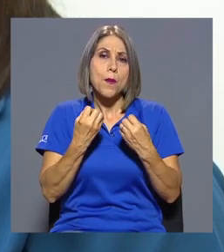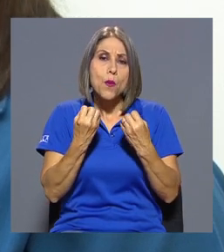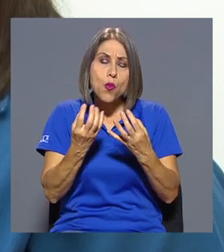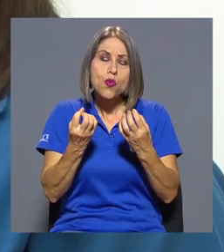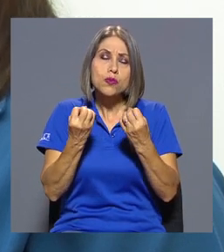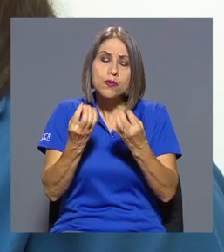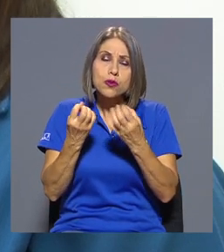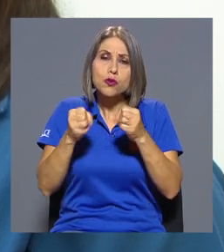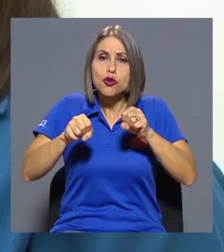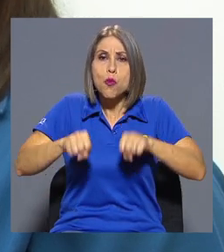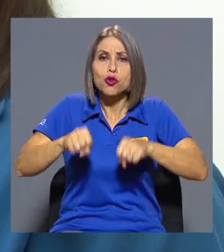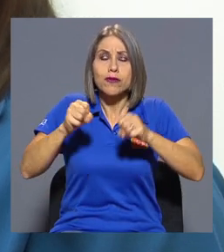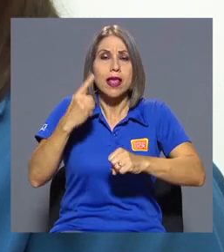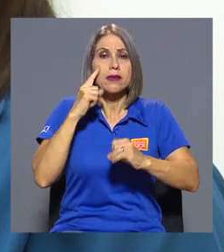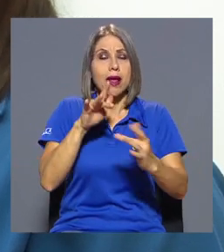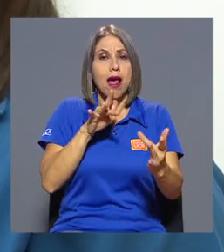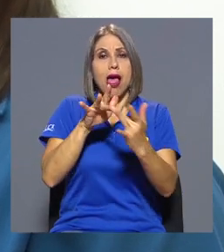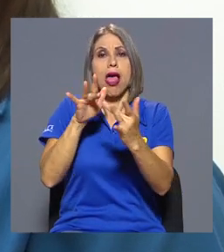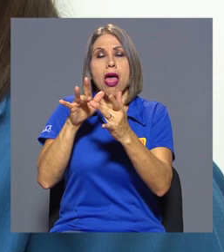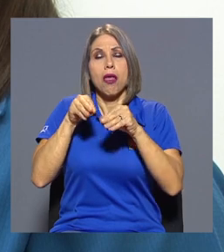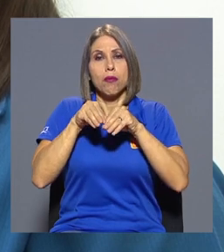bastante alcance, principalmente